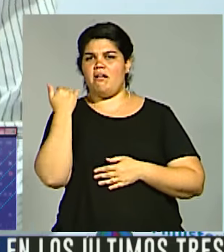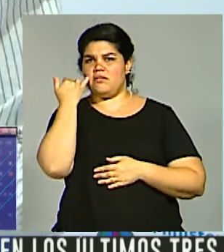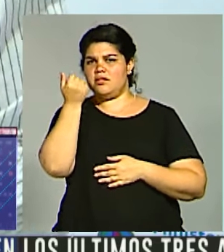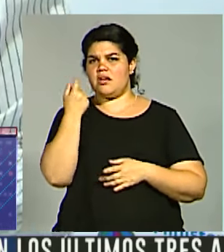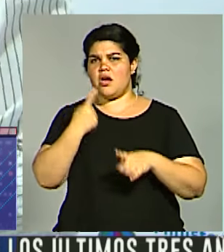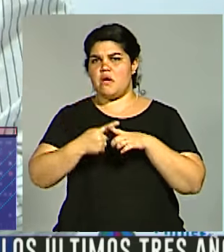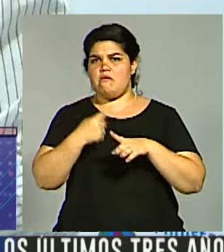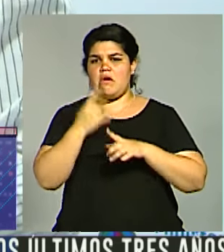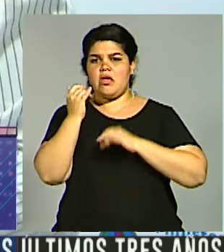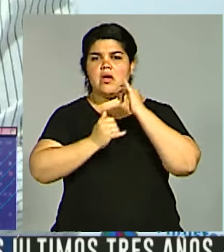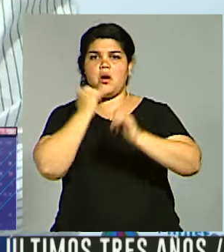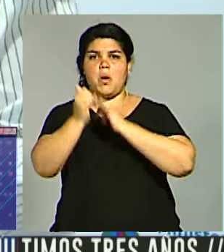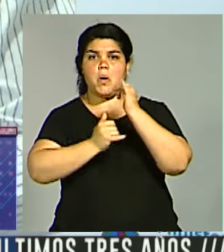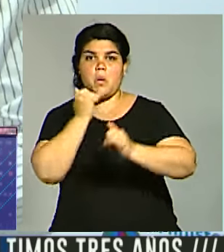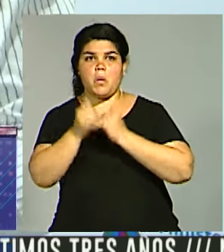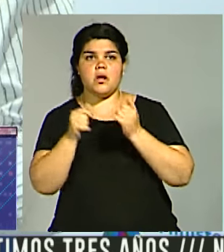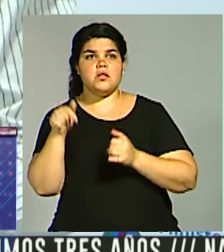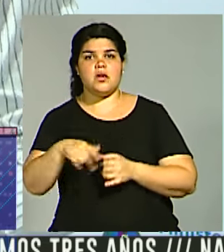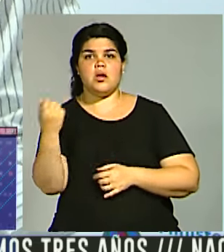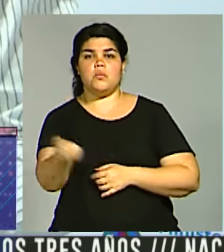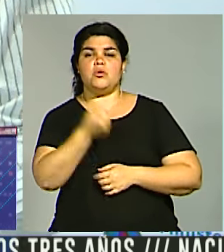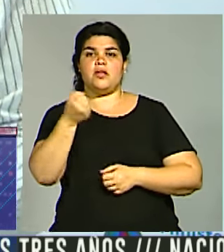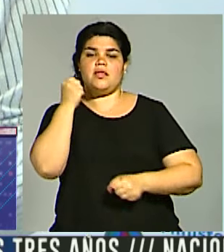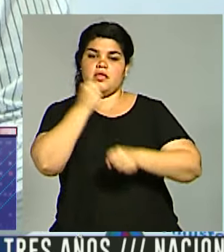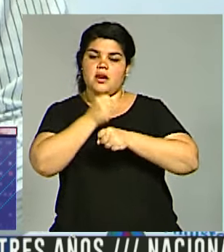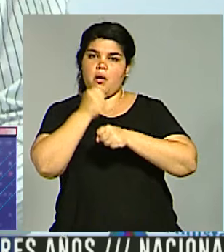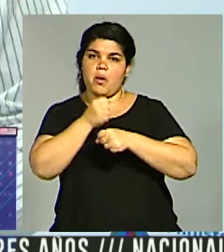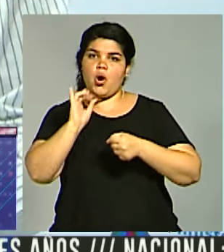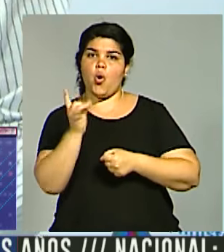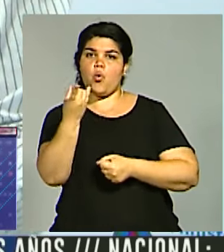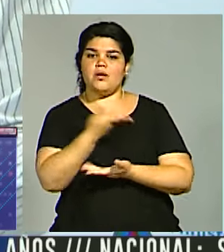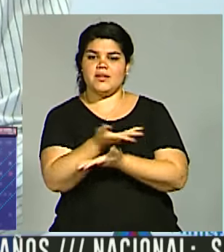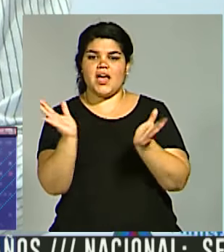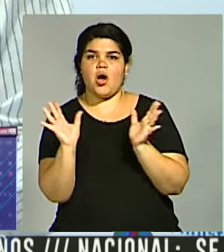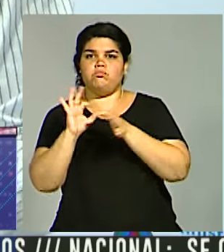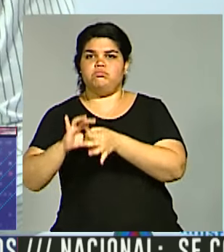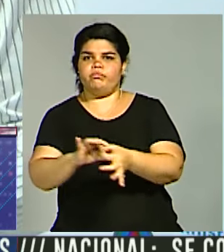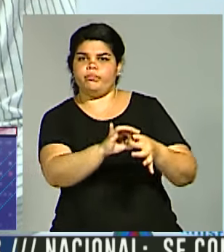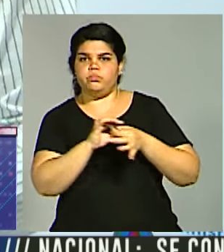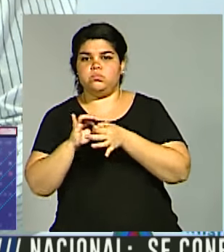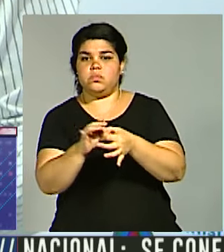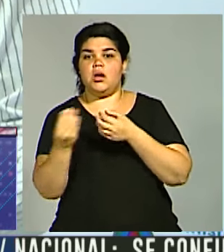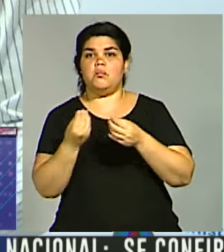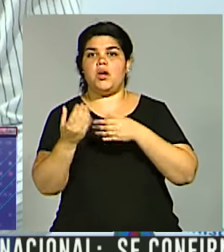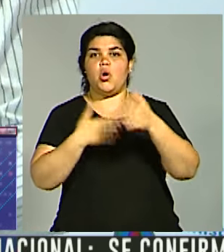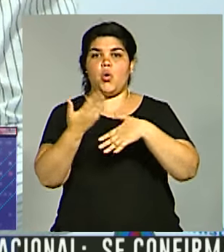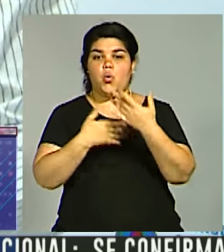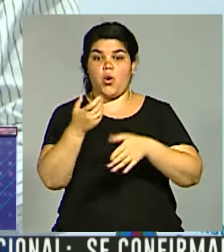poner en valor todo el trabajo que hace la universidad en su conjunto para llevar adelante estos juegos y que hoy